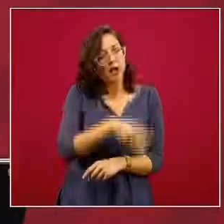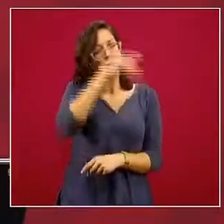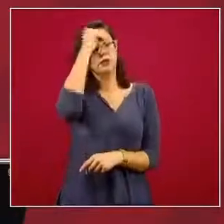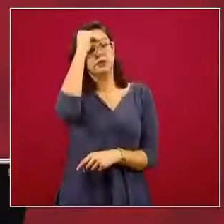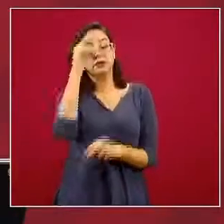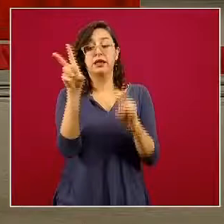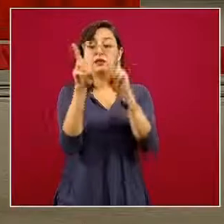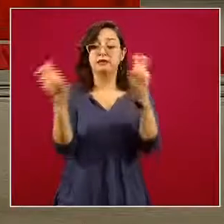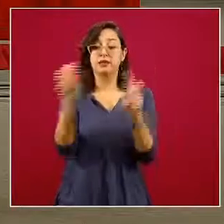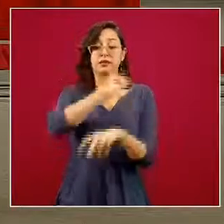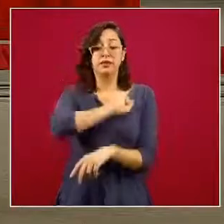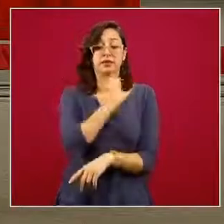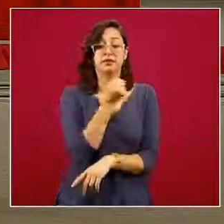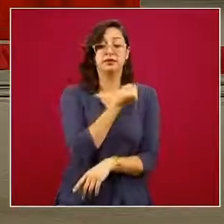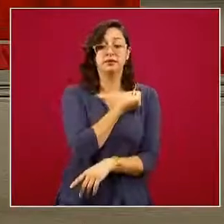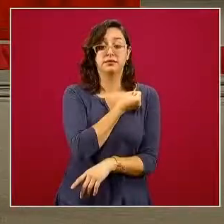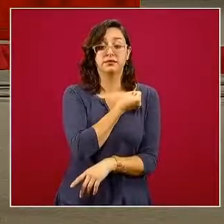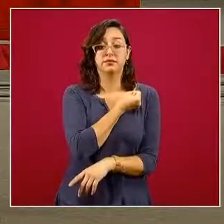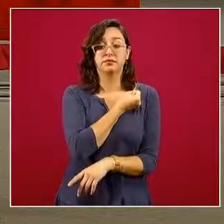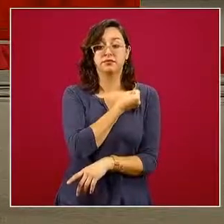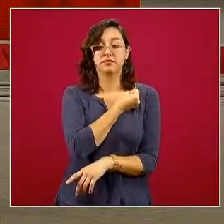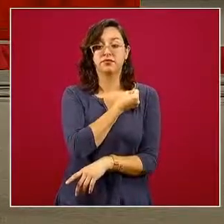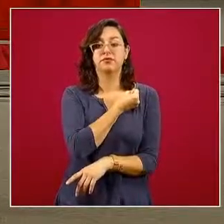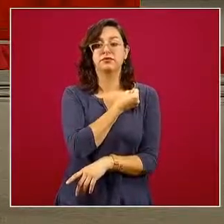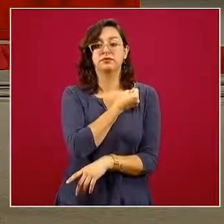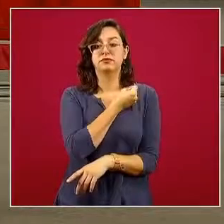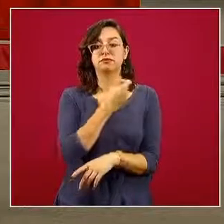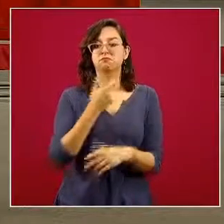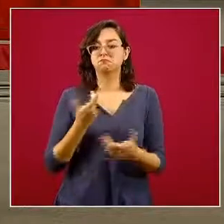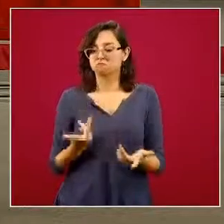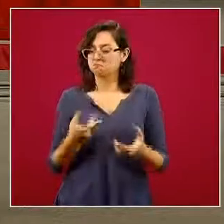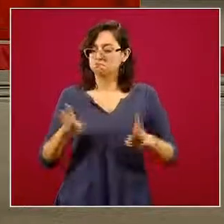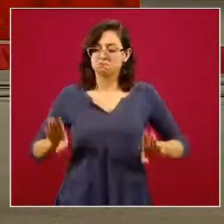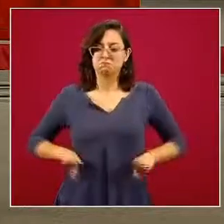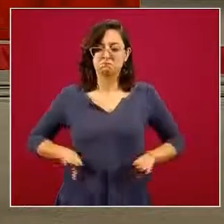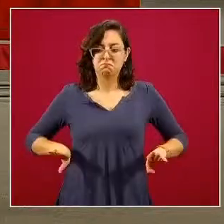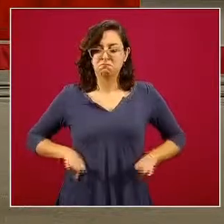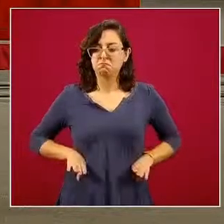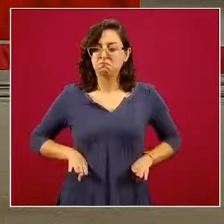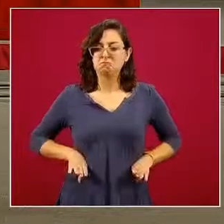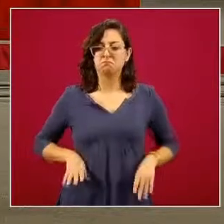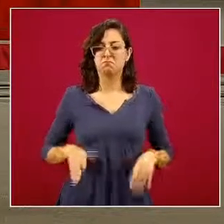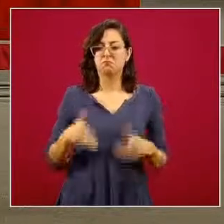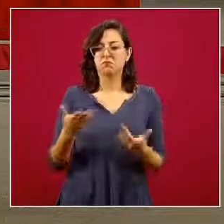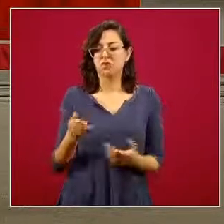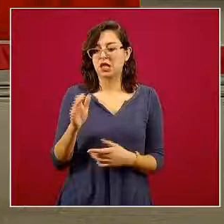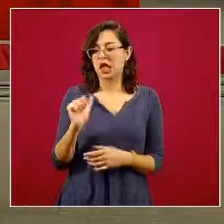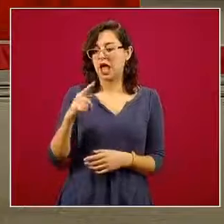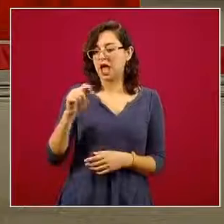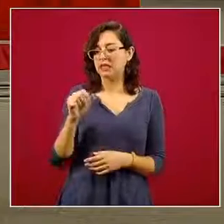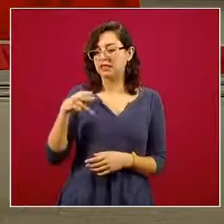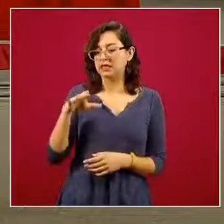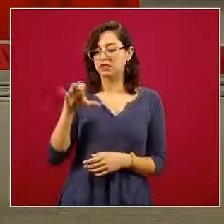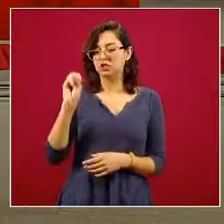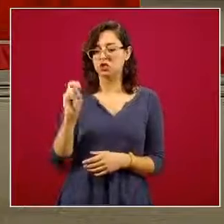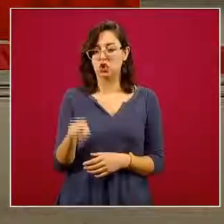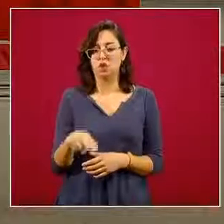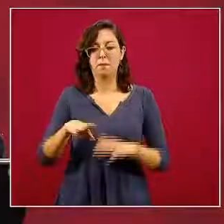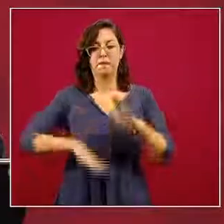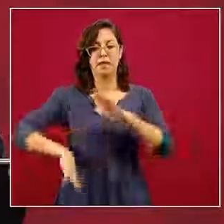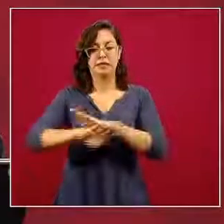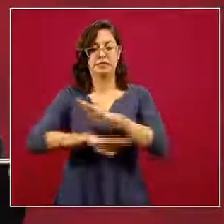perspectiva de salud son exactamente compatibles con un modelo general que se llama atención primaria de la